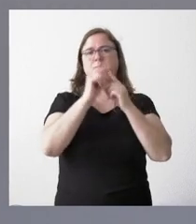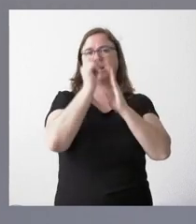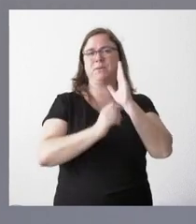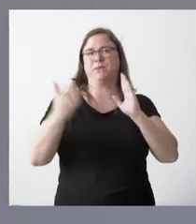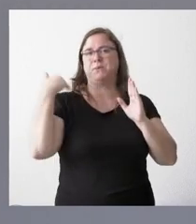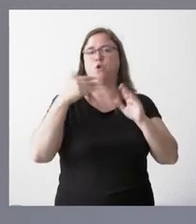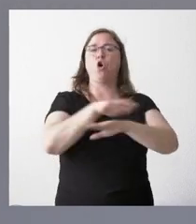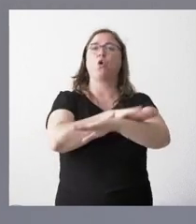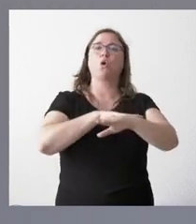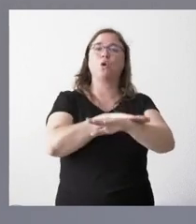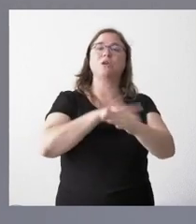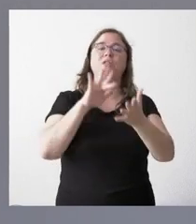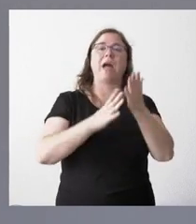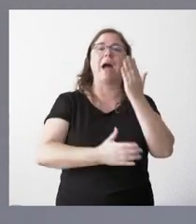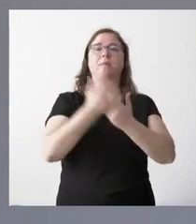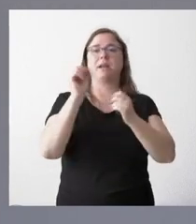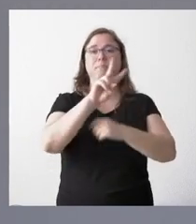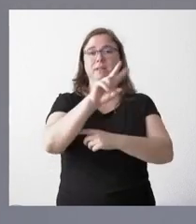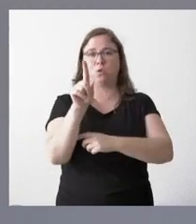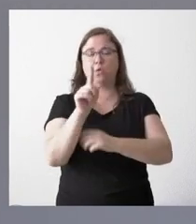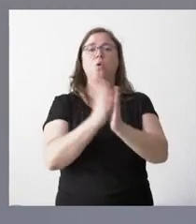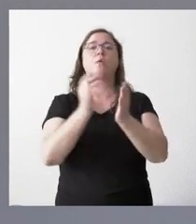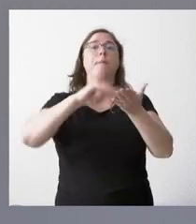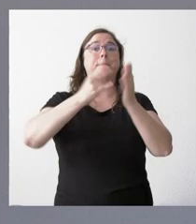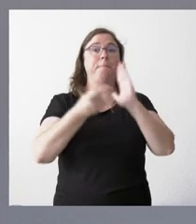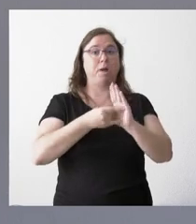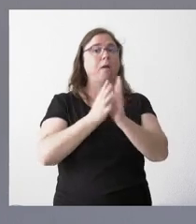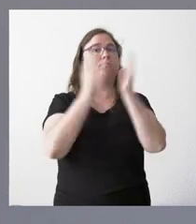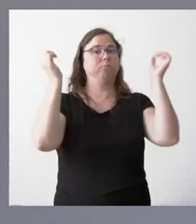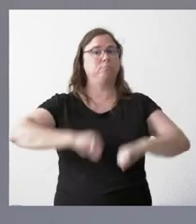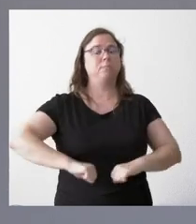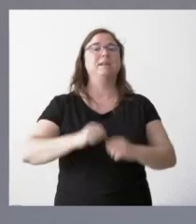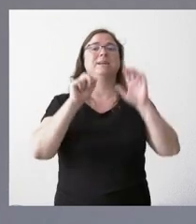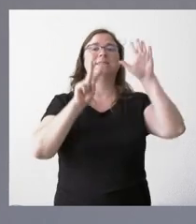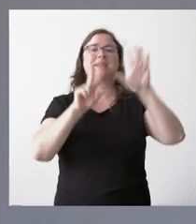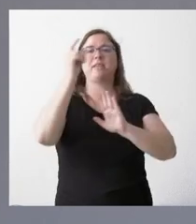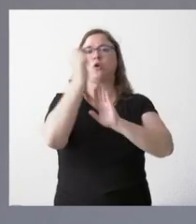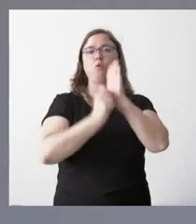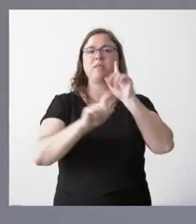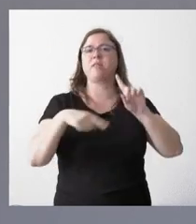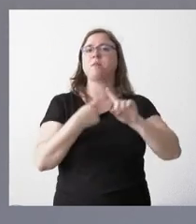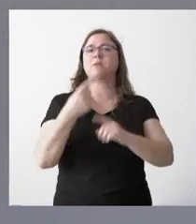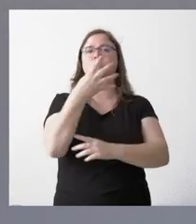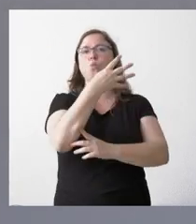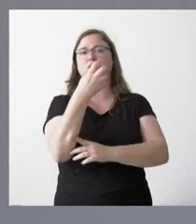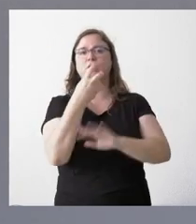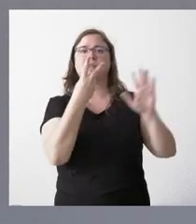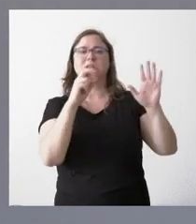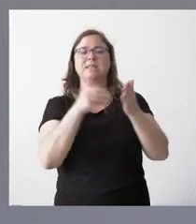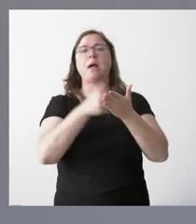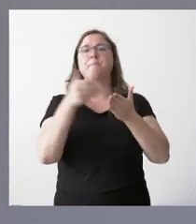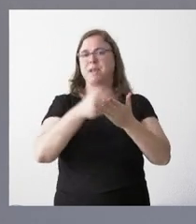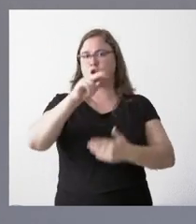Consejo de Gobierno. El 21 de abril se aprobó este plan que estamos desarrollando con 75 medidas y 470 millones de